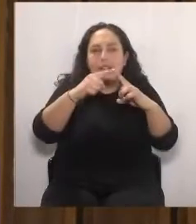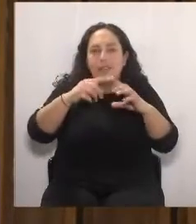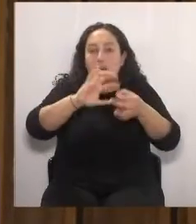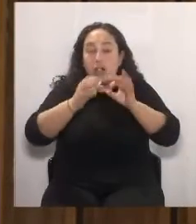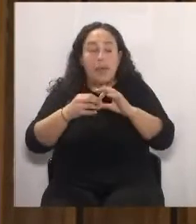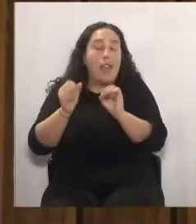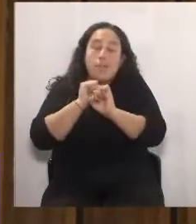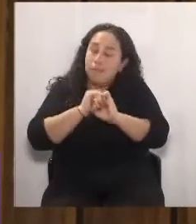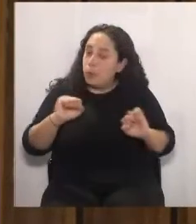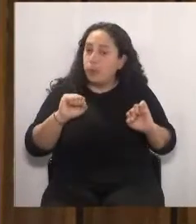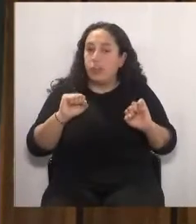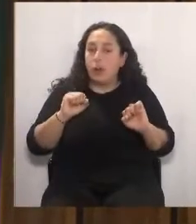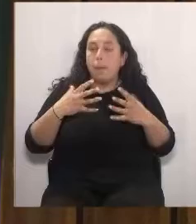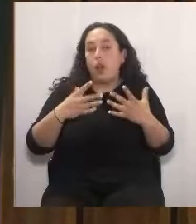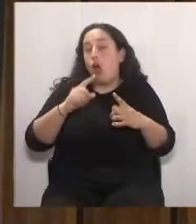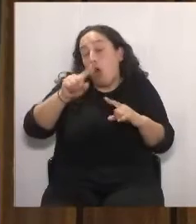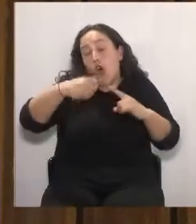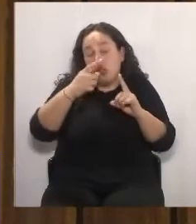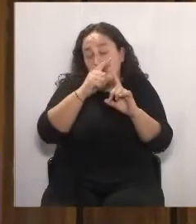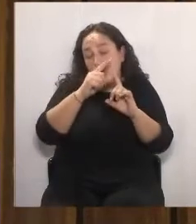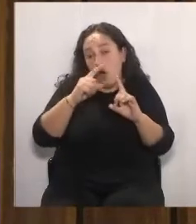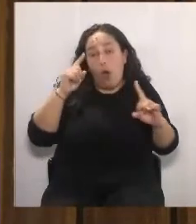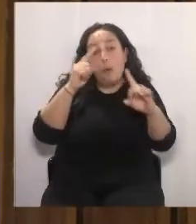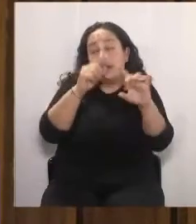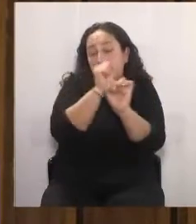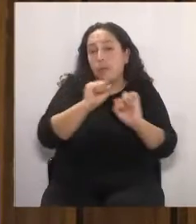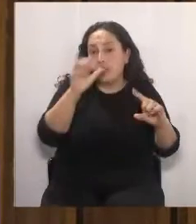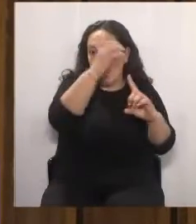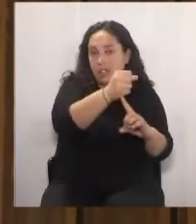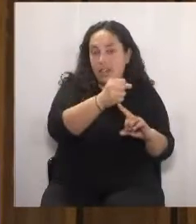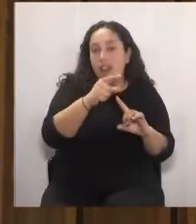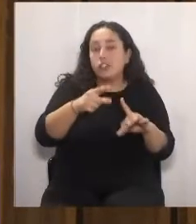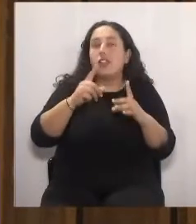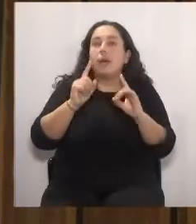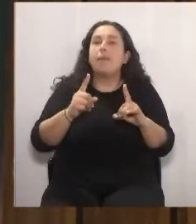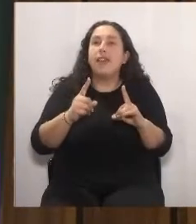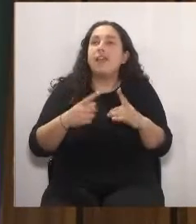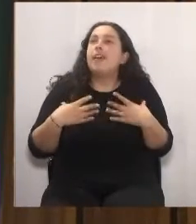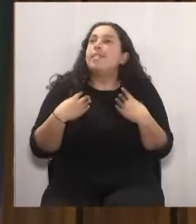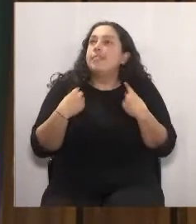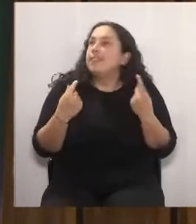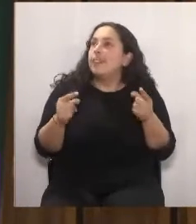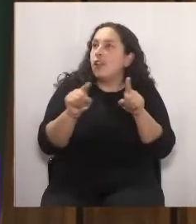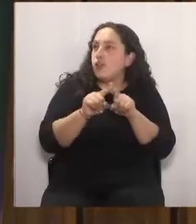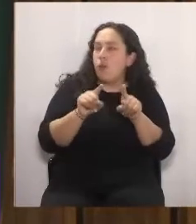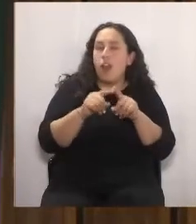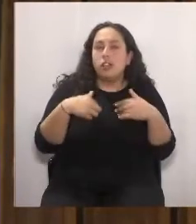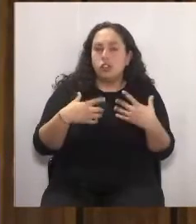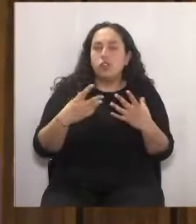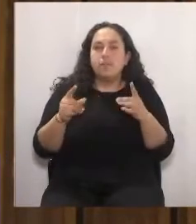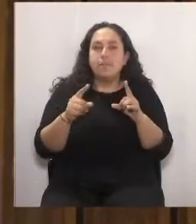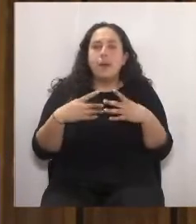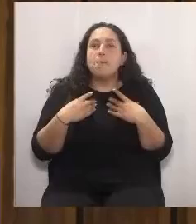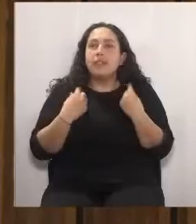lograron, pero lograron otros tantos, creo que se sintieron identificados. Y realmente me sentí identificado con cada una